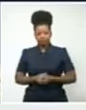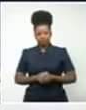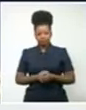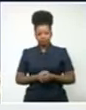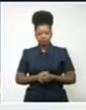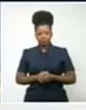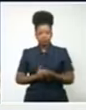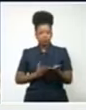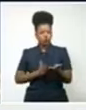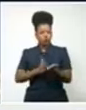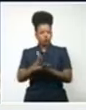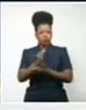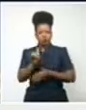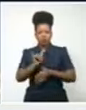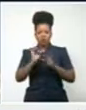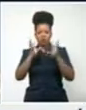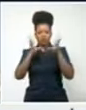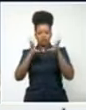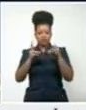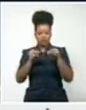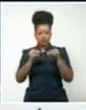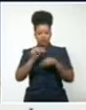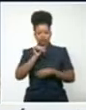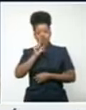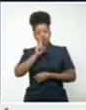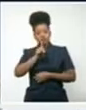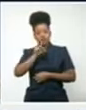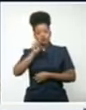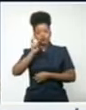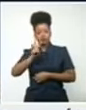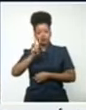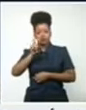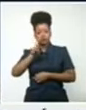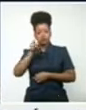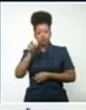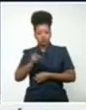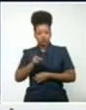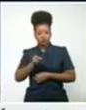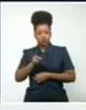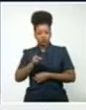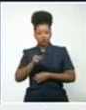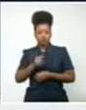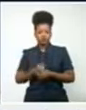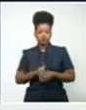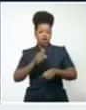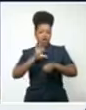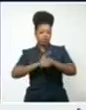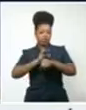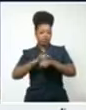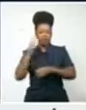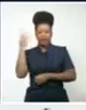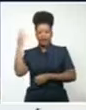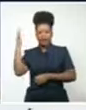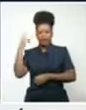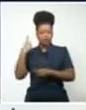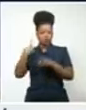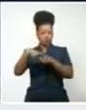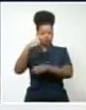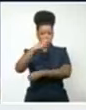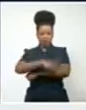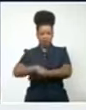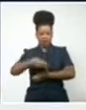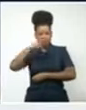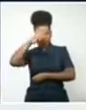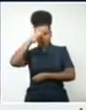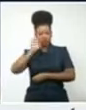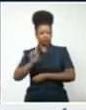la misma cifra de 132 personas cuya fuente de infección ha sido en el exterior de nuestro país.